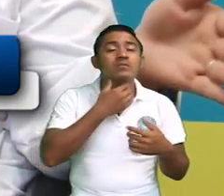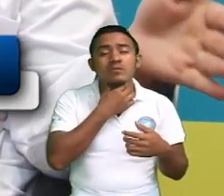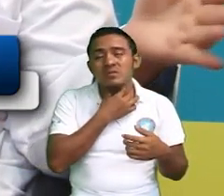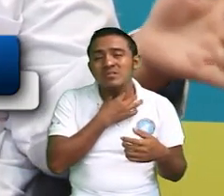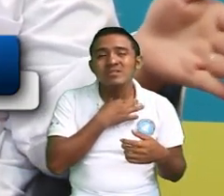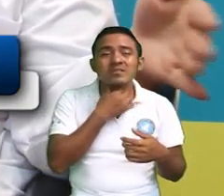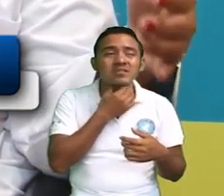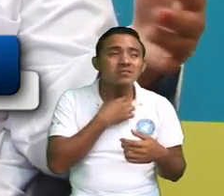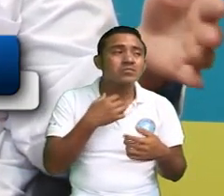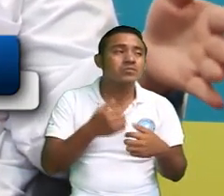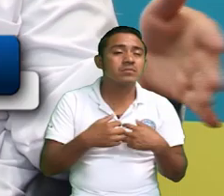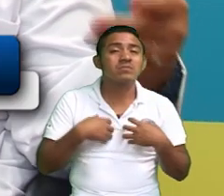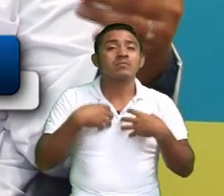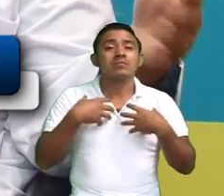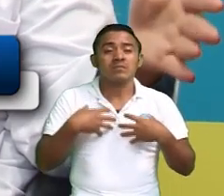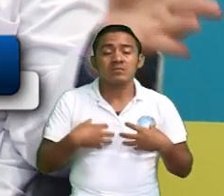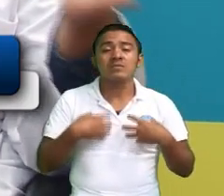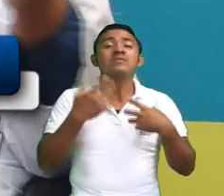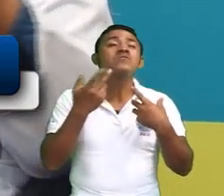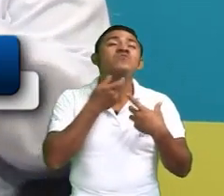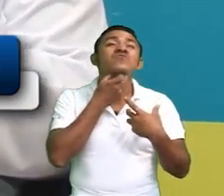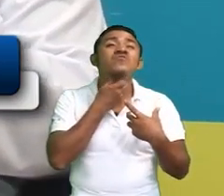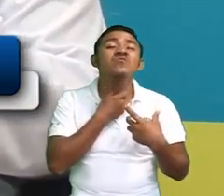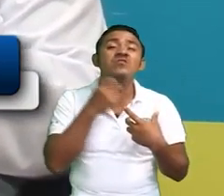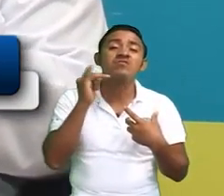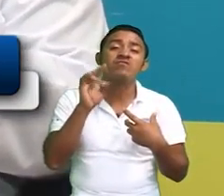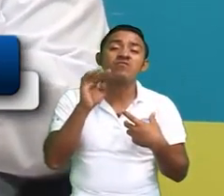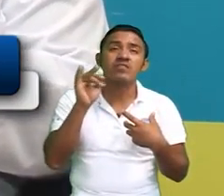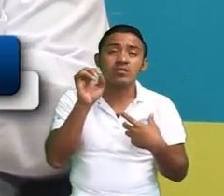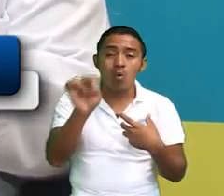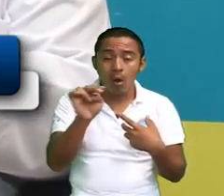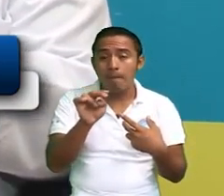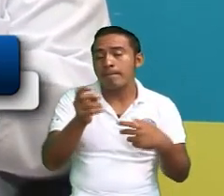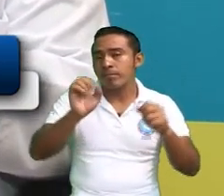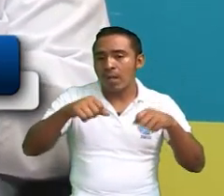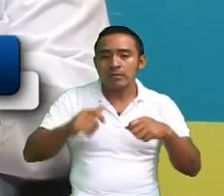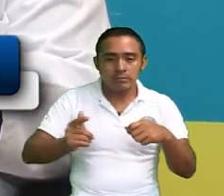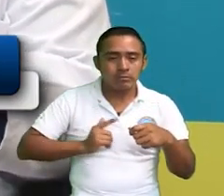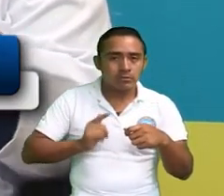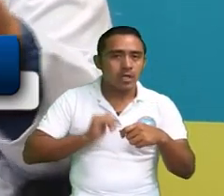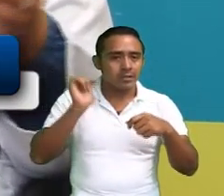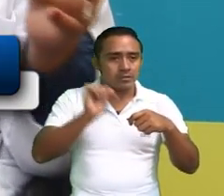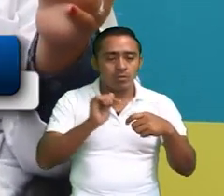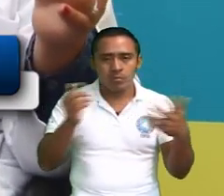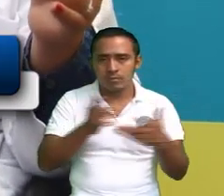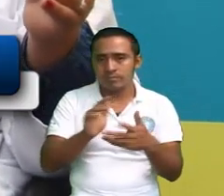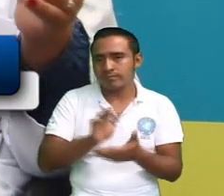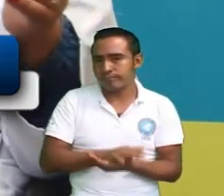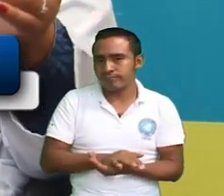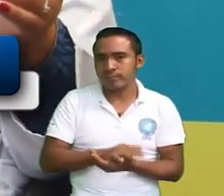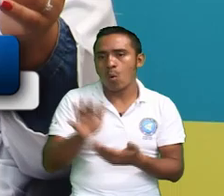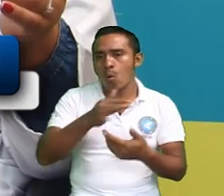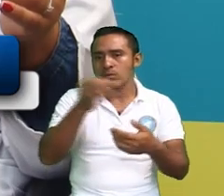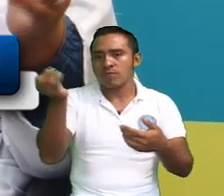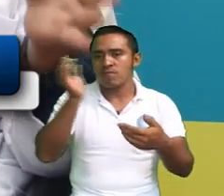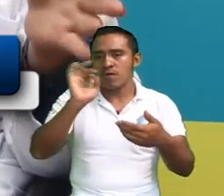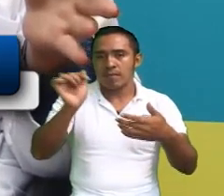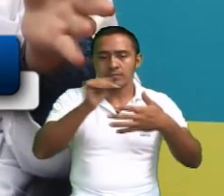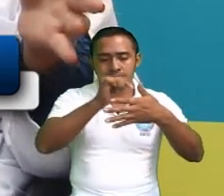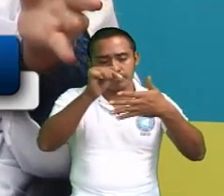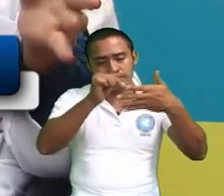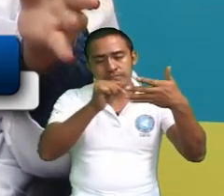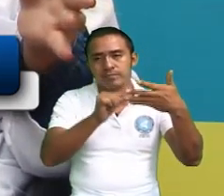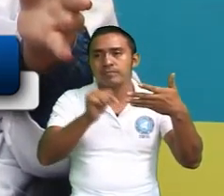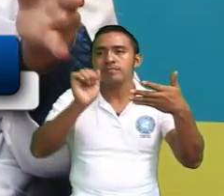o bien una neumonía, una faringitis, una amigdalitis y está concomitado con una intoxicación alimenticia. ¿Qué otros síntomas pueden